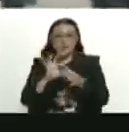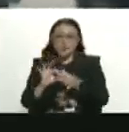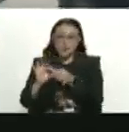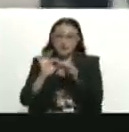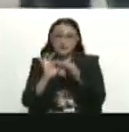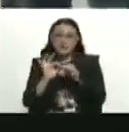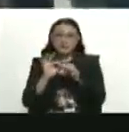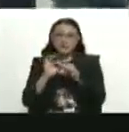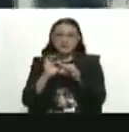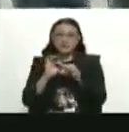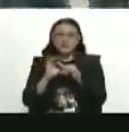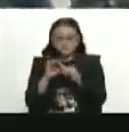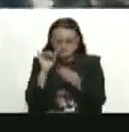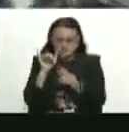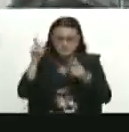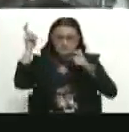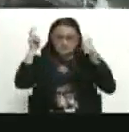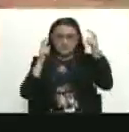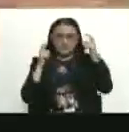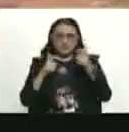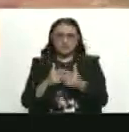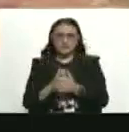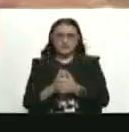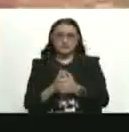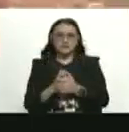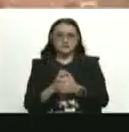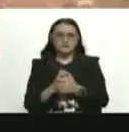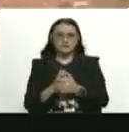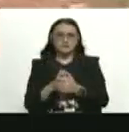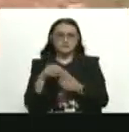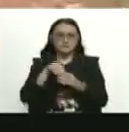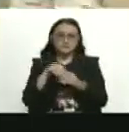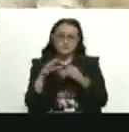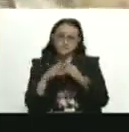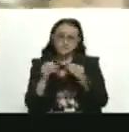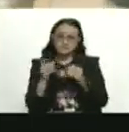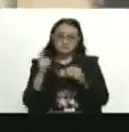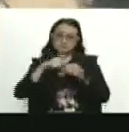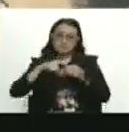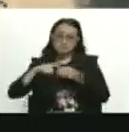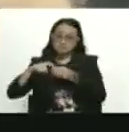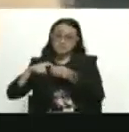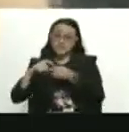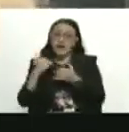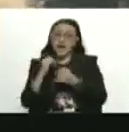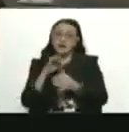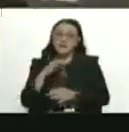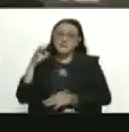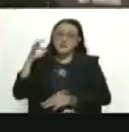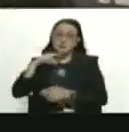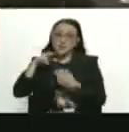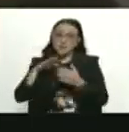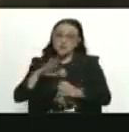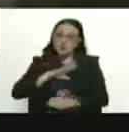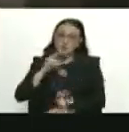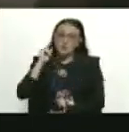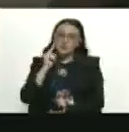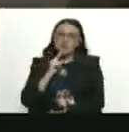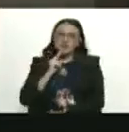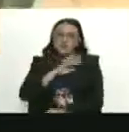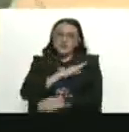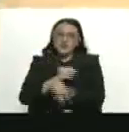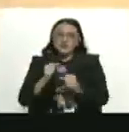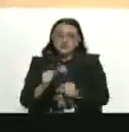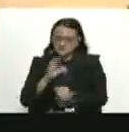y profundamente chavista, que dentro de todos y cada uno de sus integrantes vive el espíritu revolucionario de Bolívar, la Fuerza Indómita